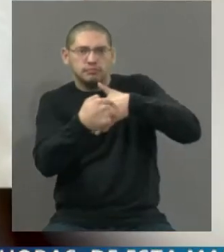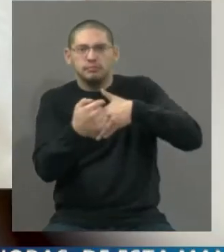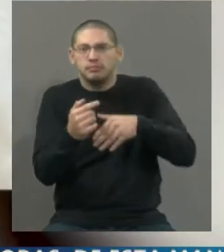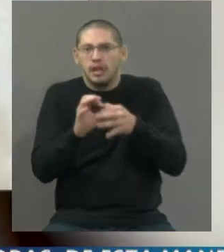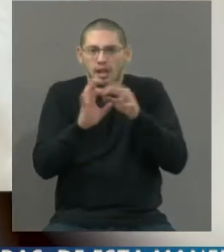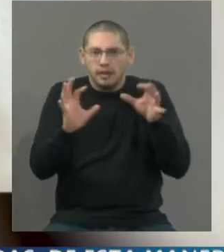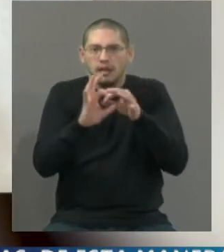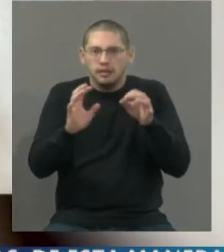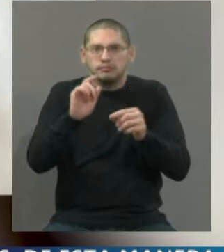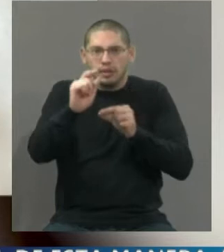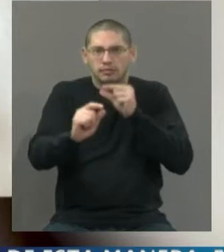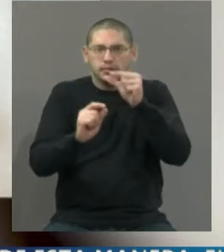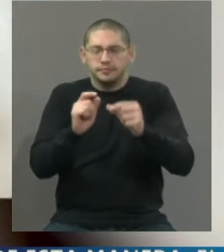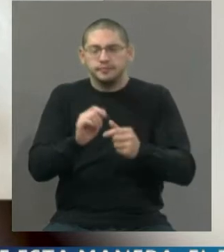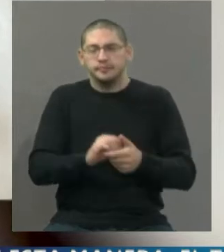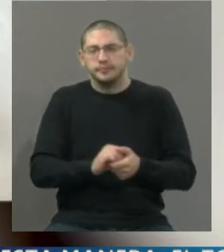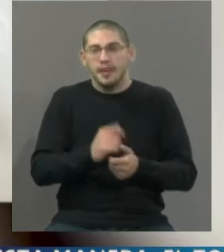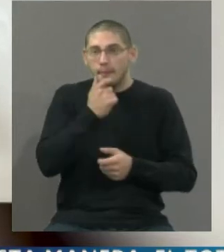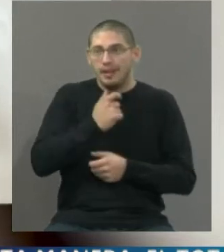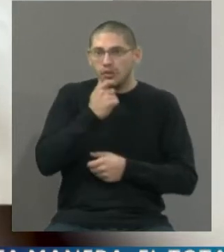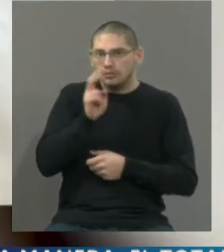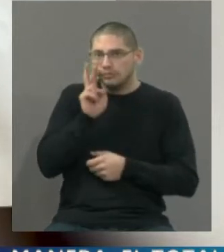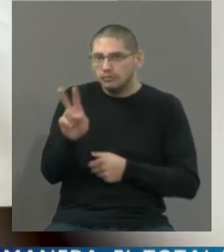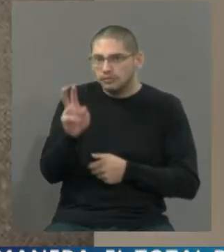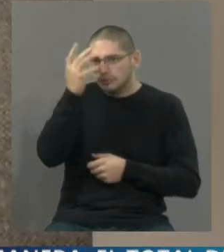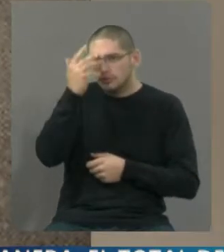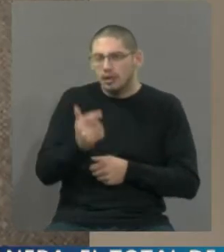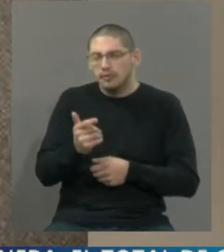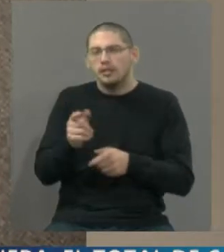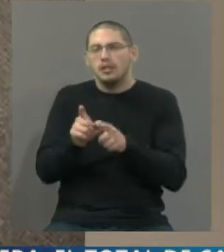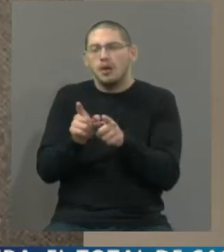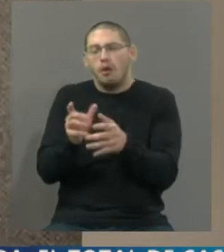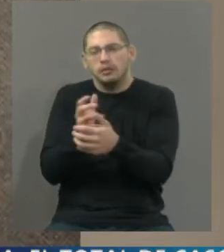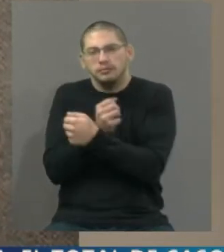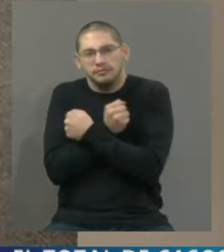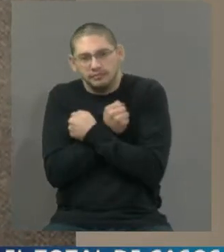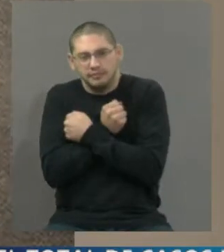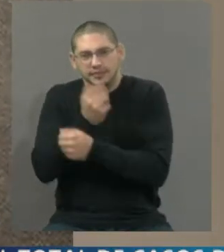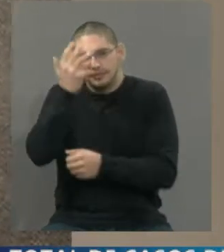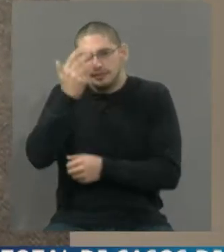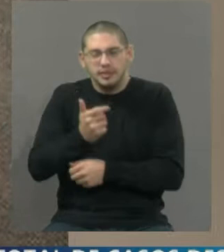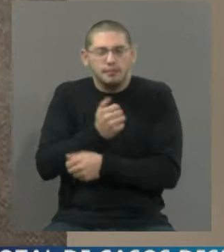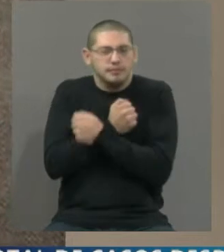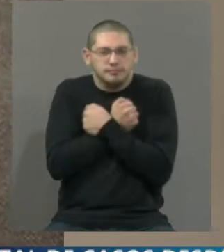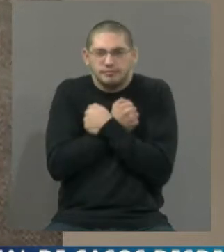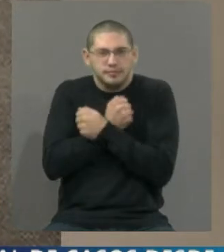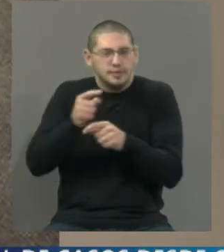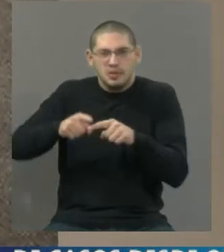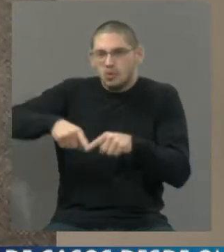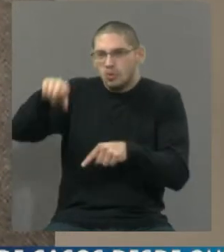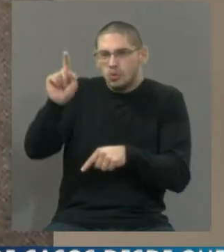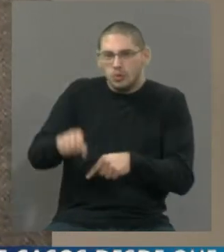mí me parece que el mendocino lo ha abrazado y el mendocino lo quiere, ¿no? Creo que